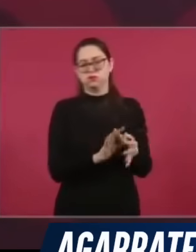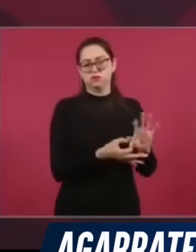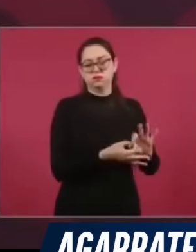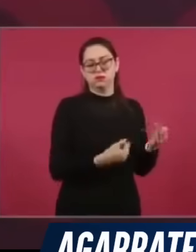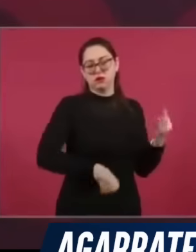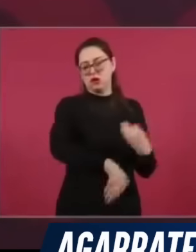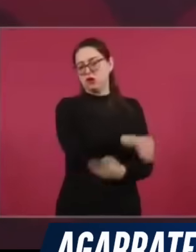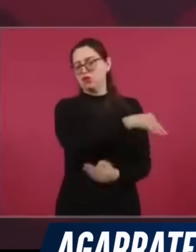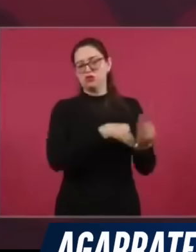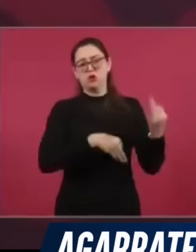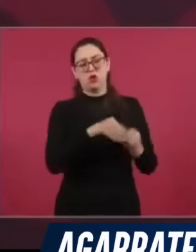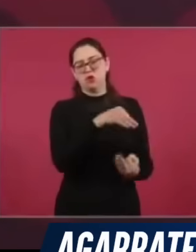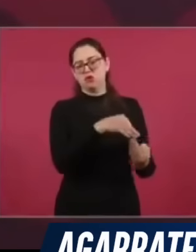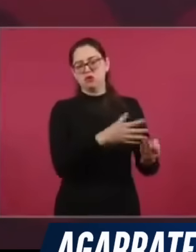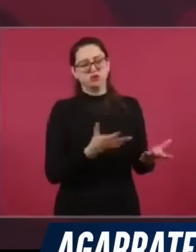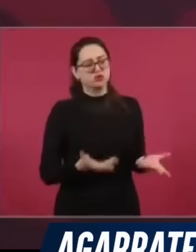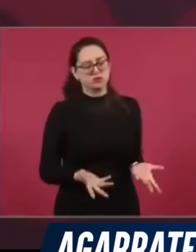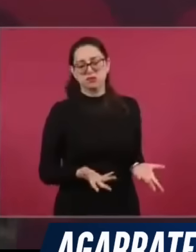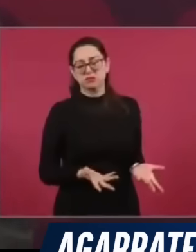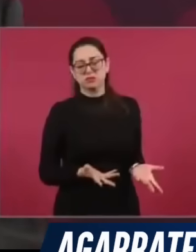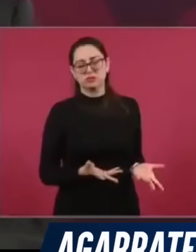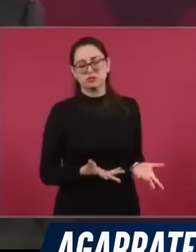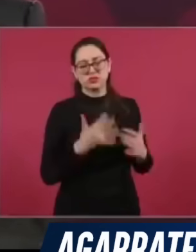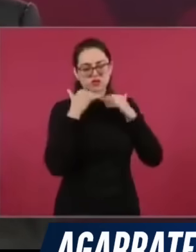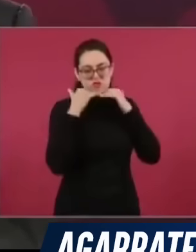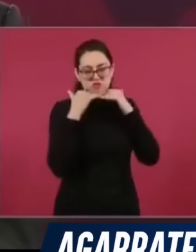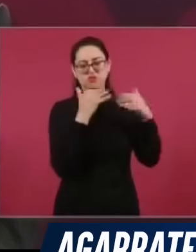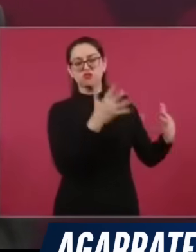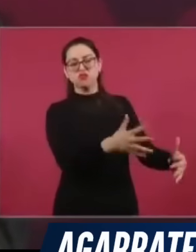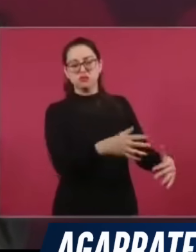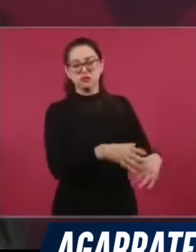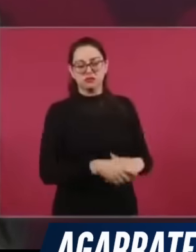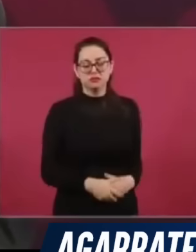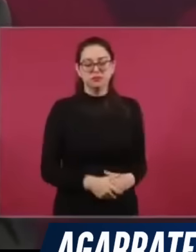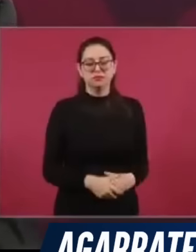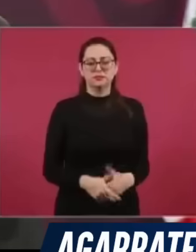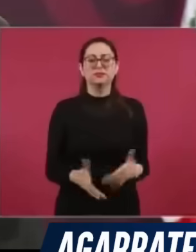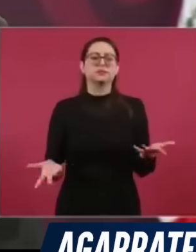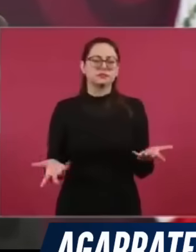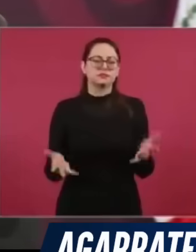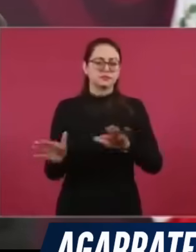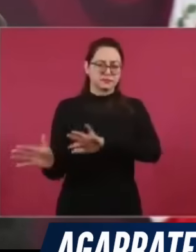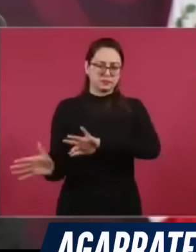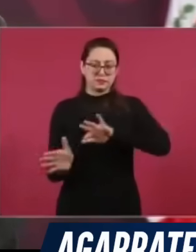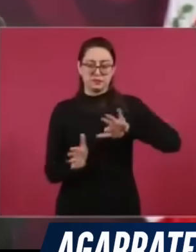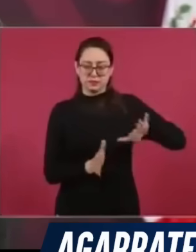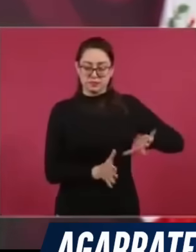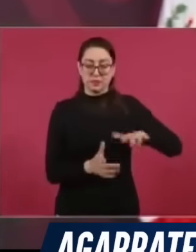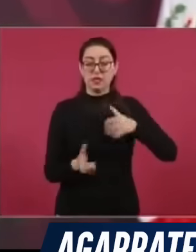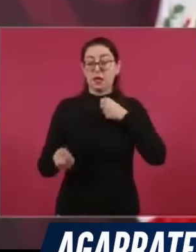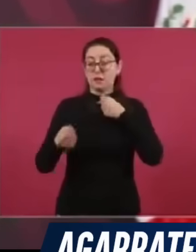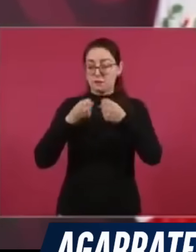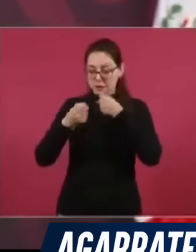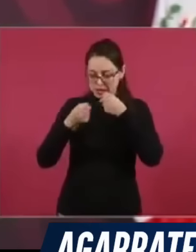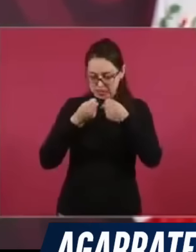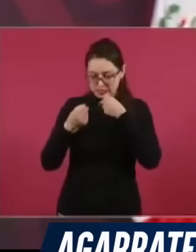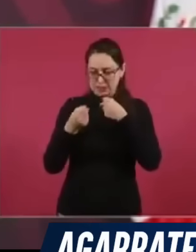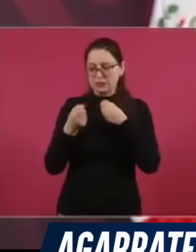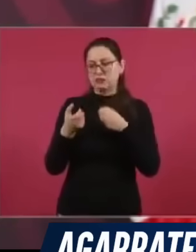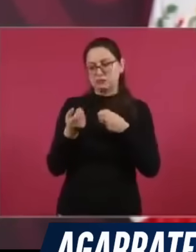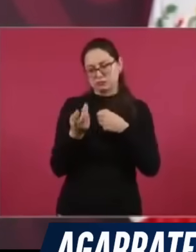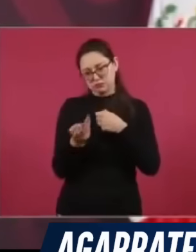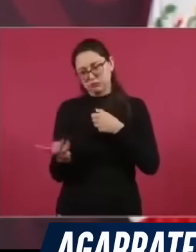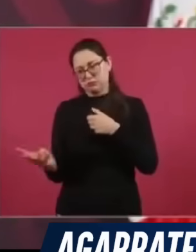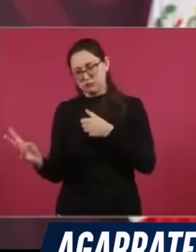una prensa honesta No no se puede generalizar y los más honestos